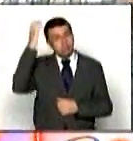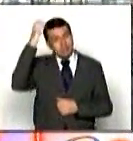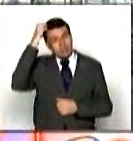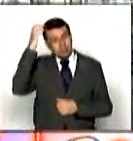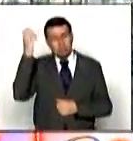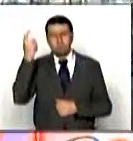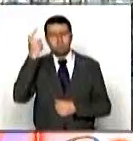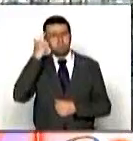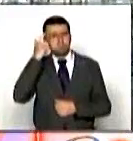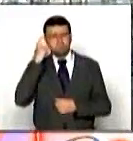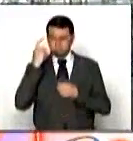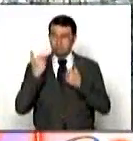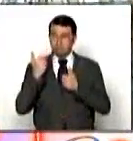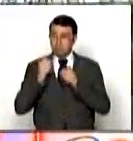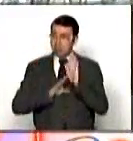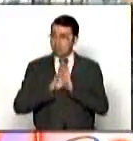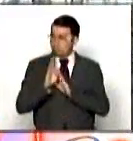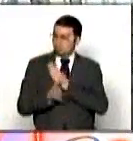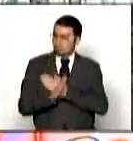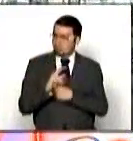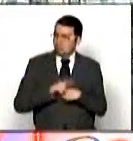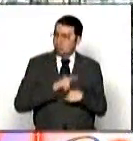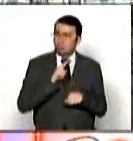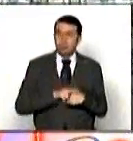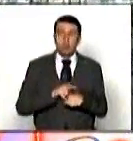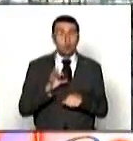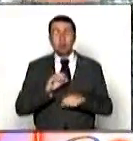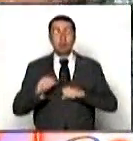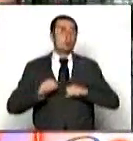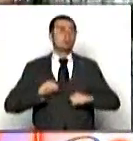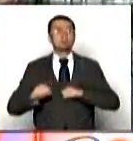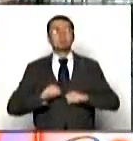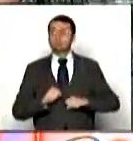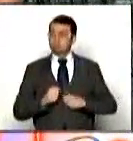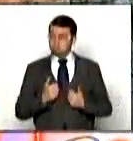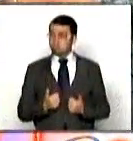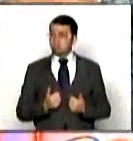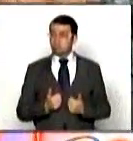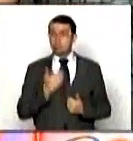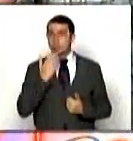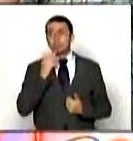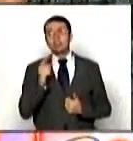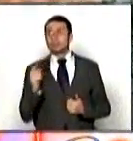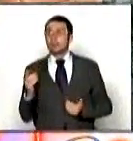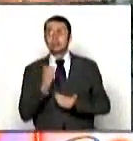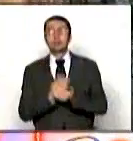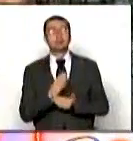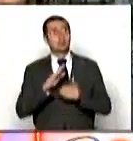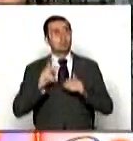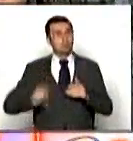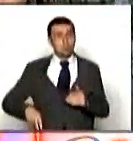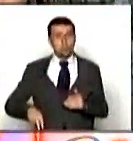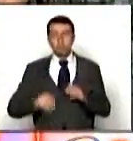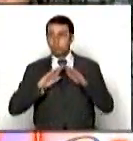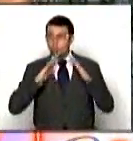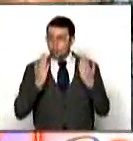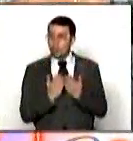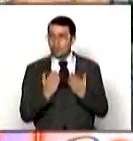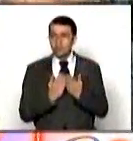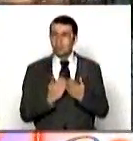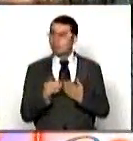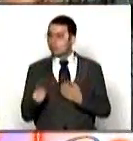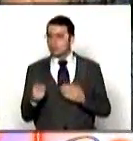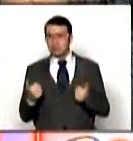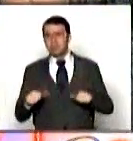aprendizaje, sobre el sistema locomotor, sobre el colegio, sobre la escuela, sobre el